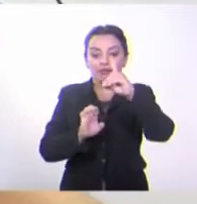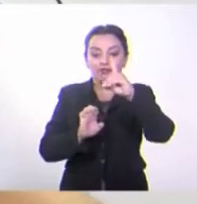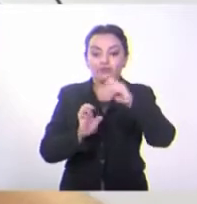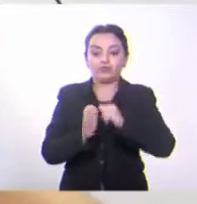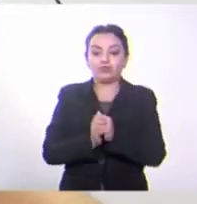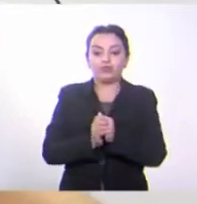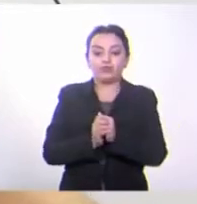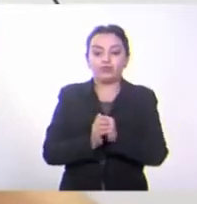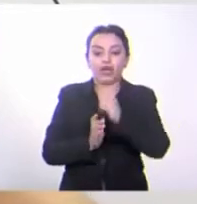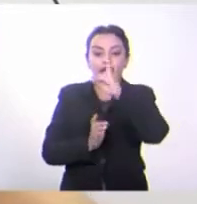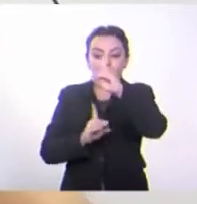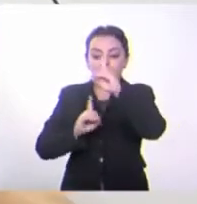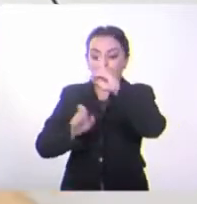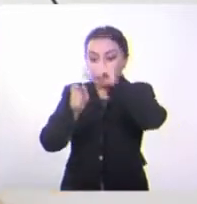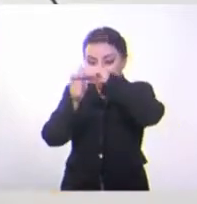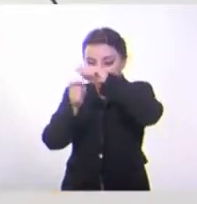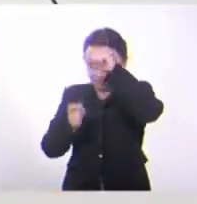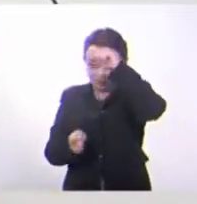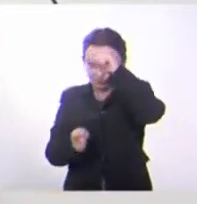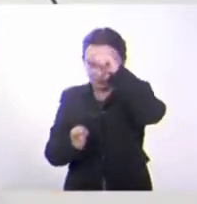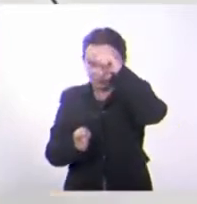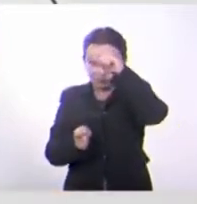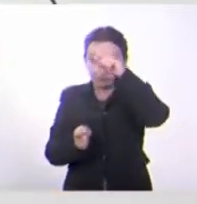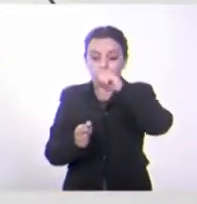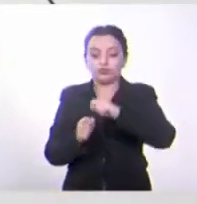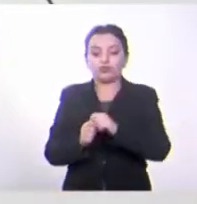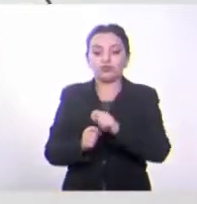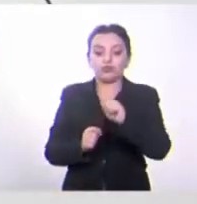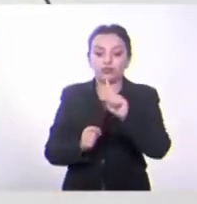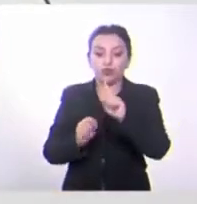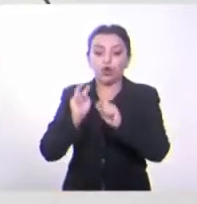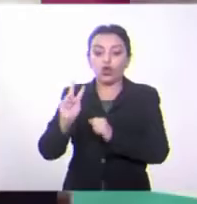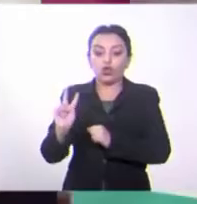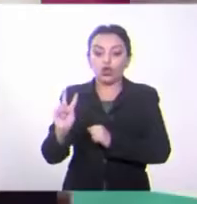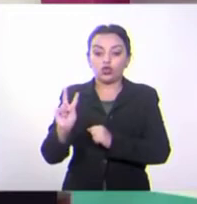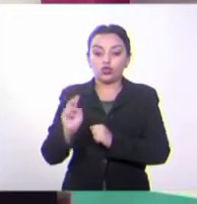medida de ese segmento, la longitud, es 2. Es 2.